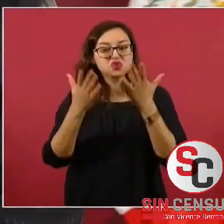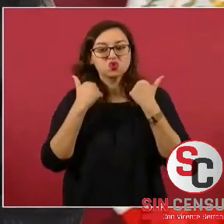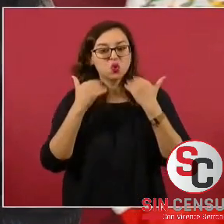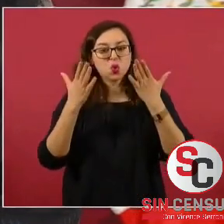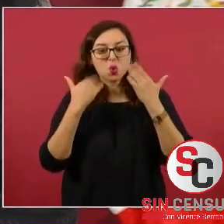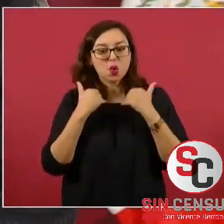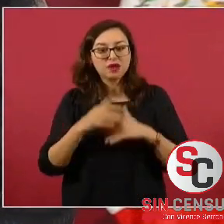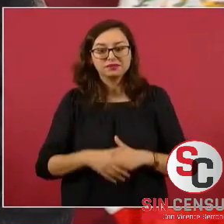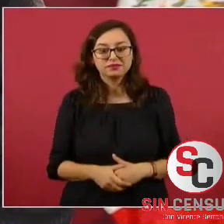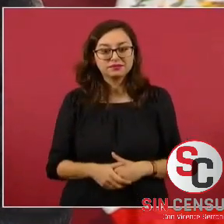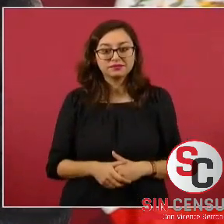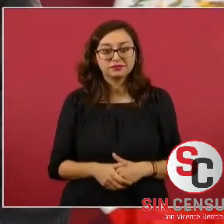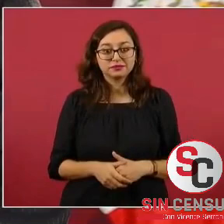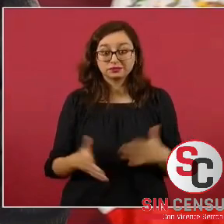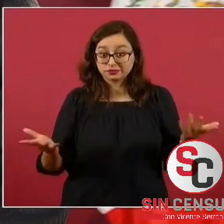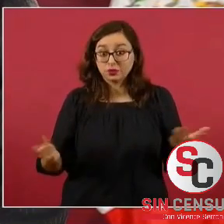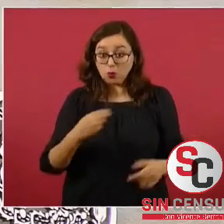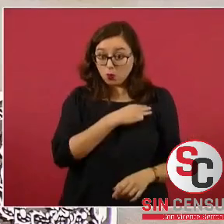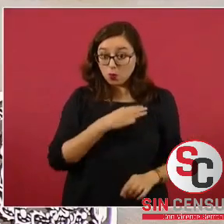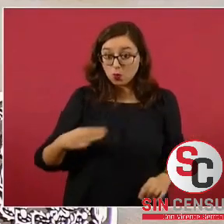Hay cabeceras municipales.